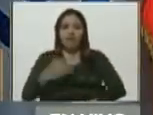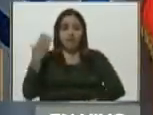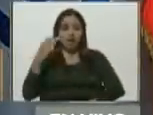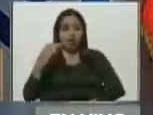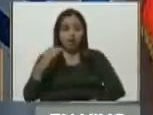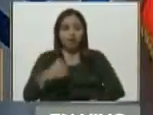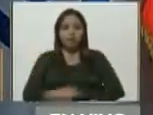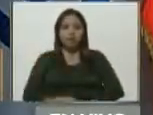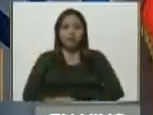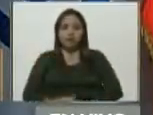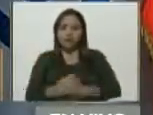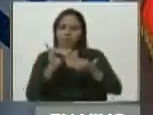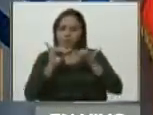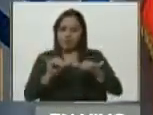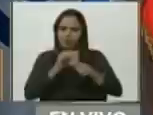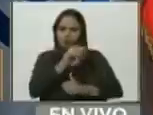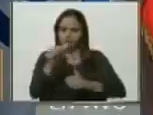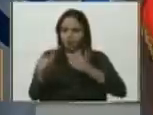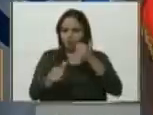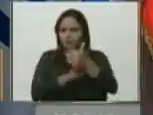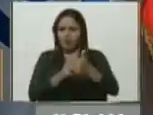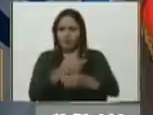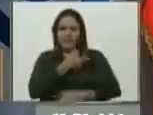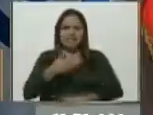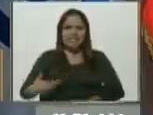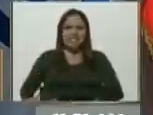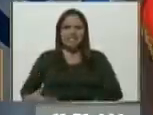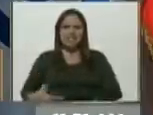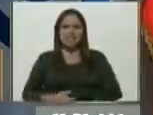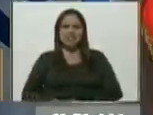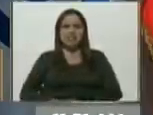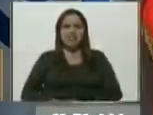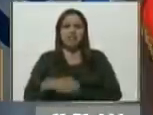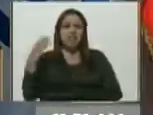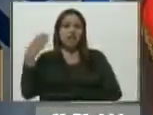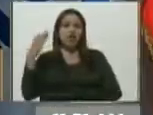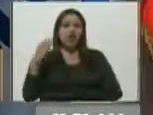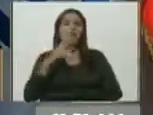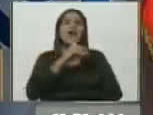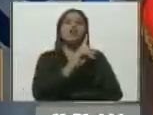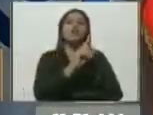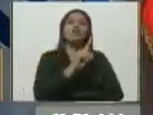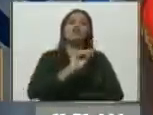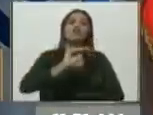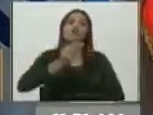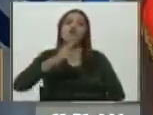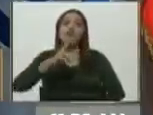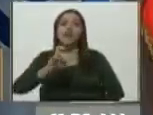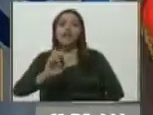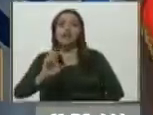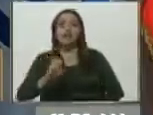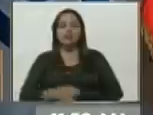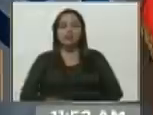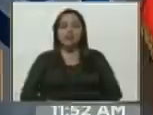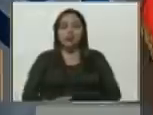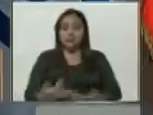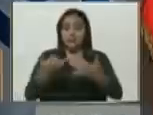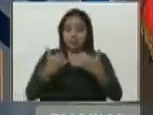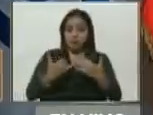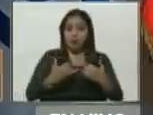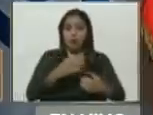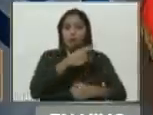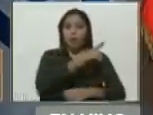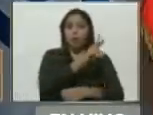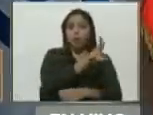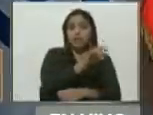mismo se ha autonombrado, Iván Duque, porque el propio Álvaro Uribe ha dicho